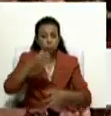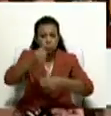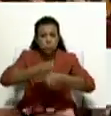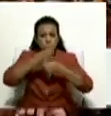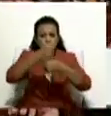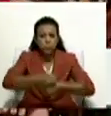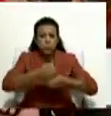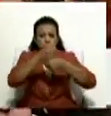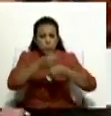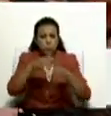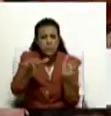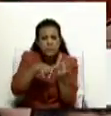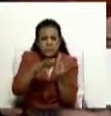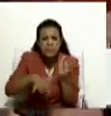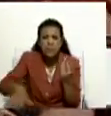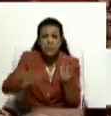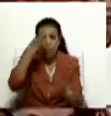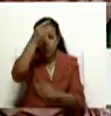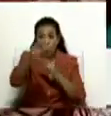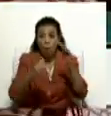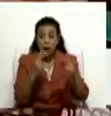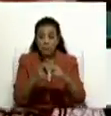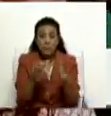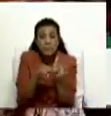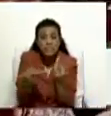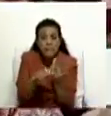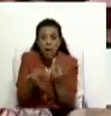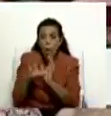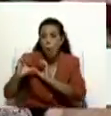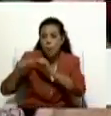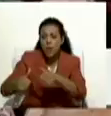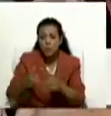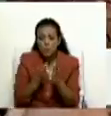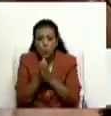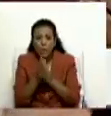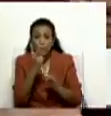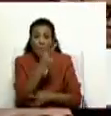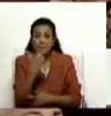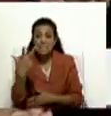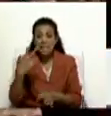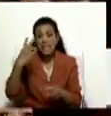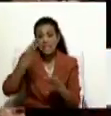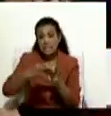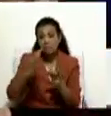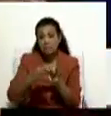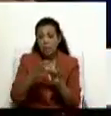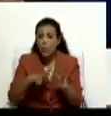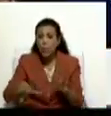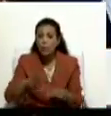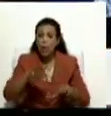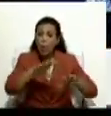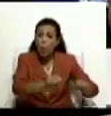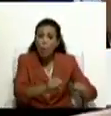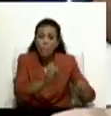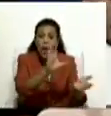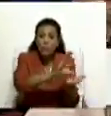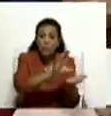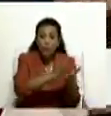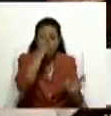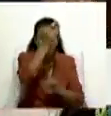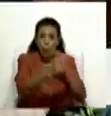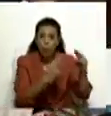pernotar en las adyacencias de Puerto cabello para dar inicio la noche del 23 de septiembre a la toma de la ciudad